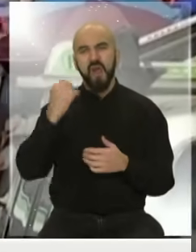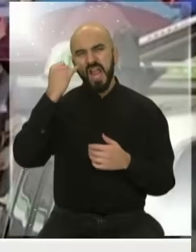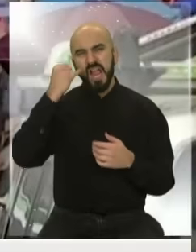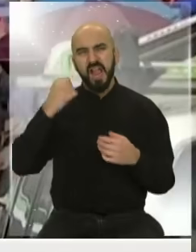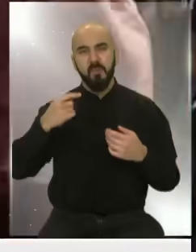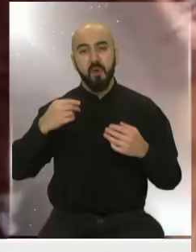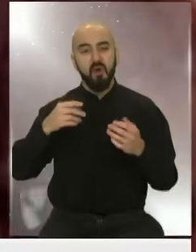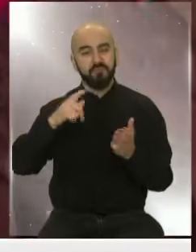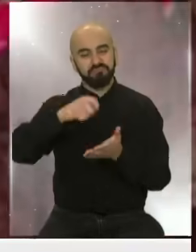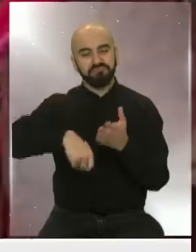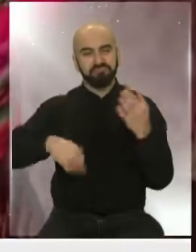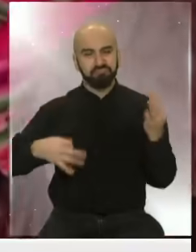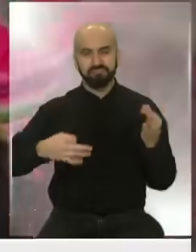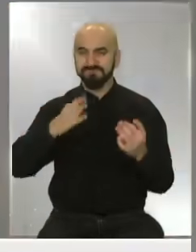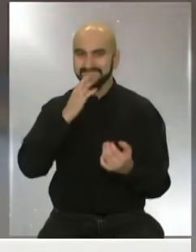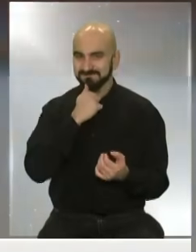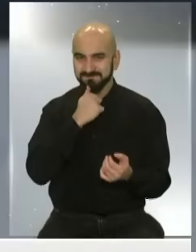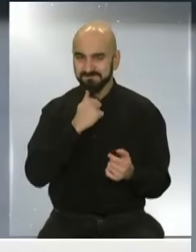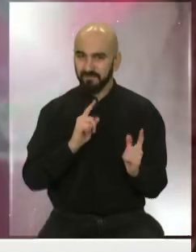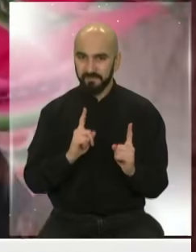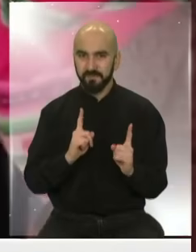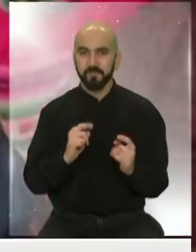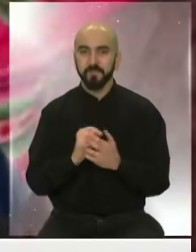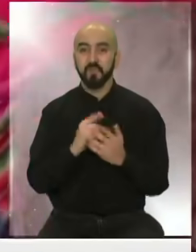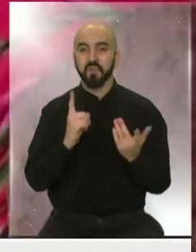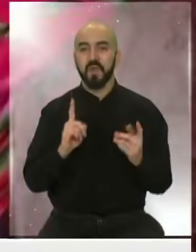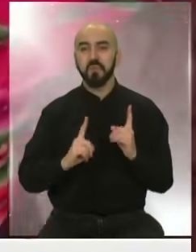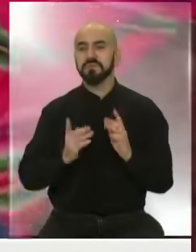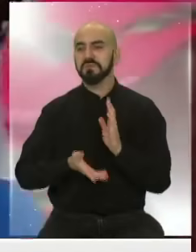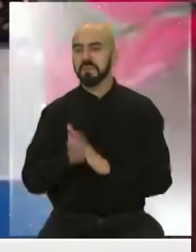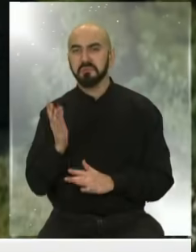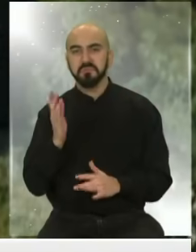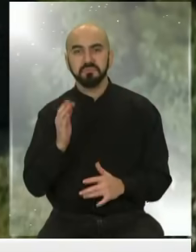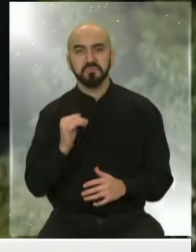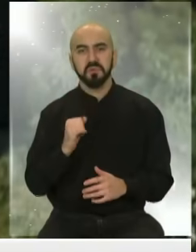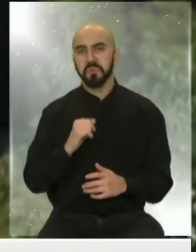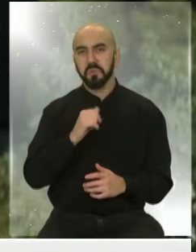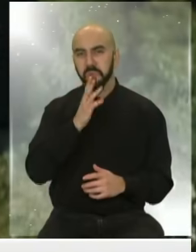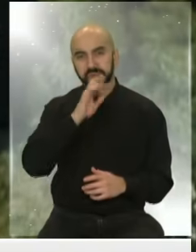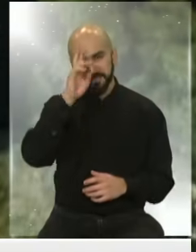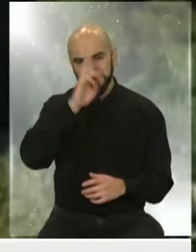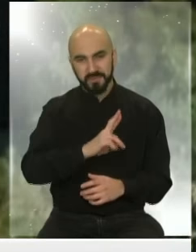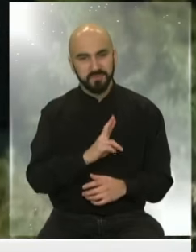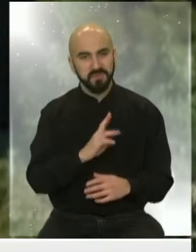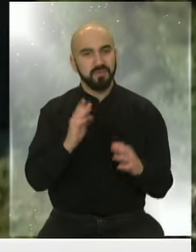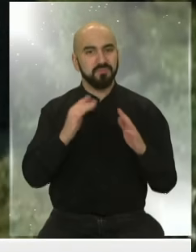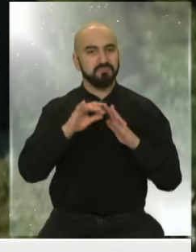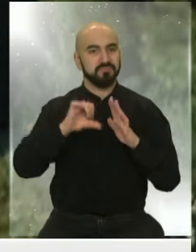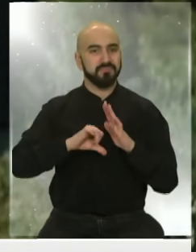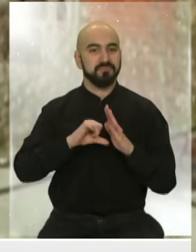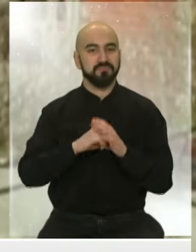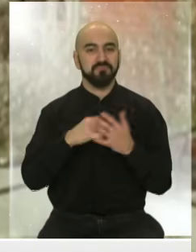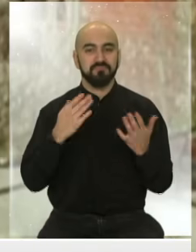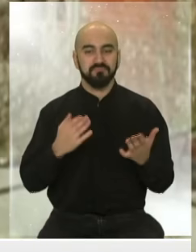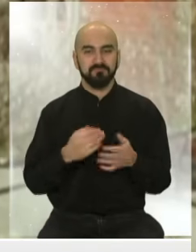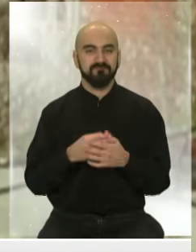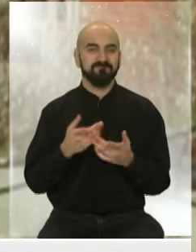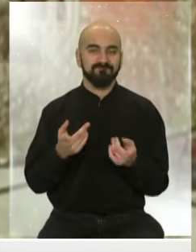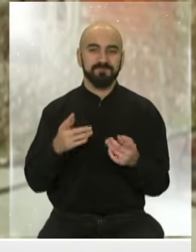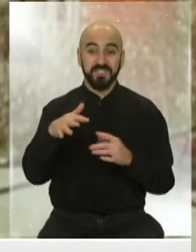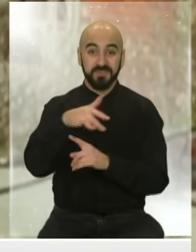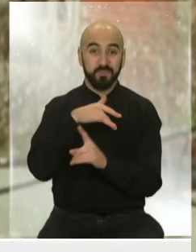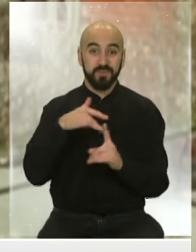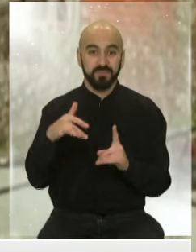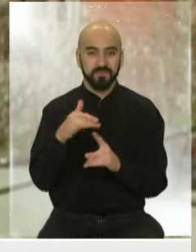salen y no respetan el confinamiento. De hecho, alrededor del 40% de los puestos de trabajo están en la economía informal. Ante esta situación, se